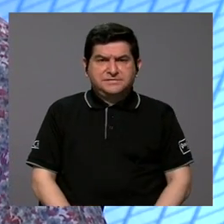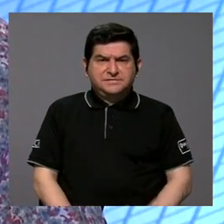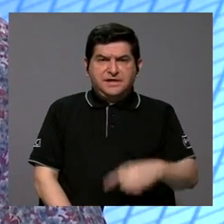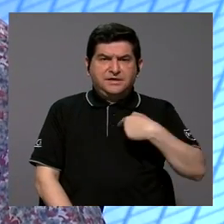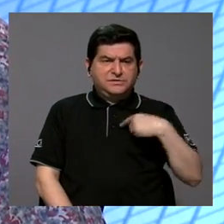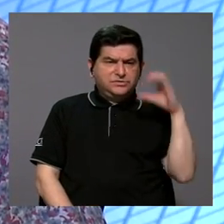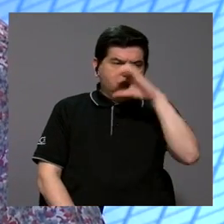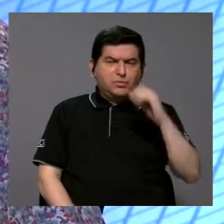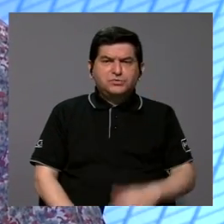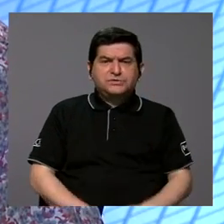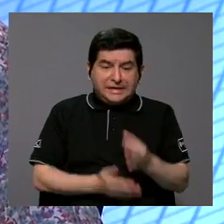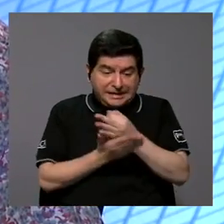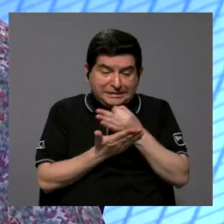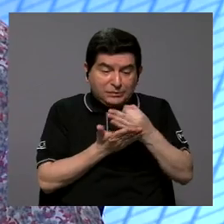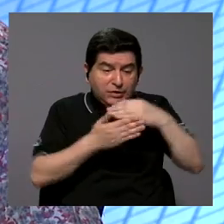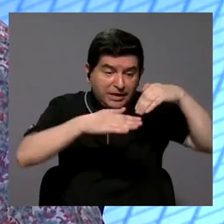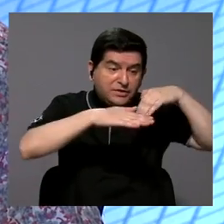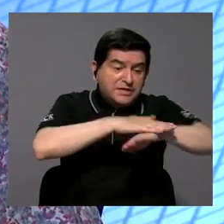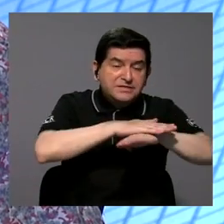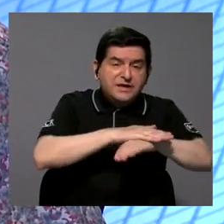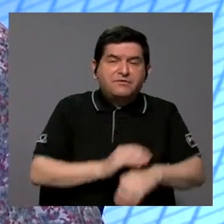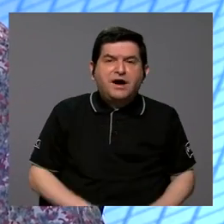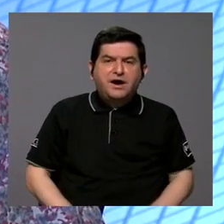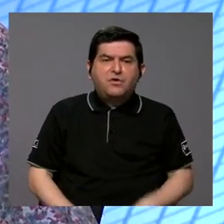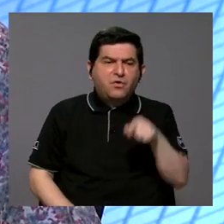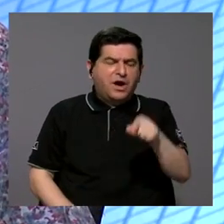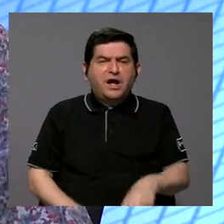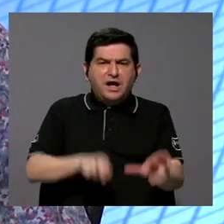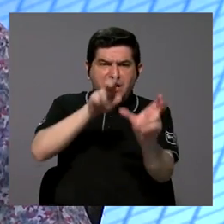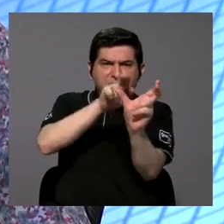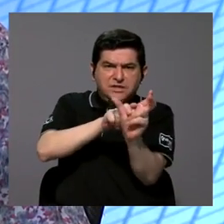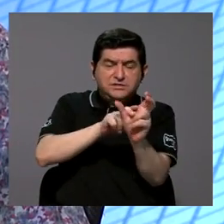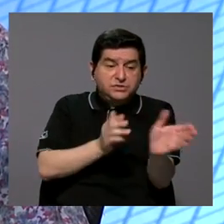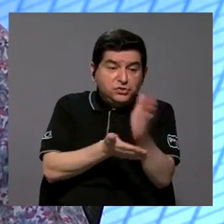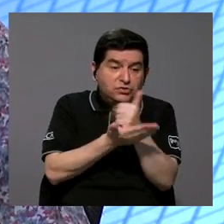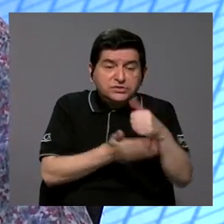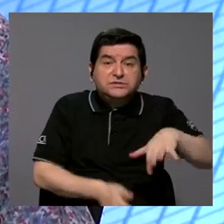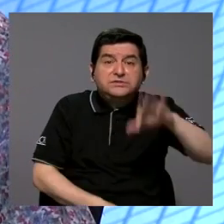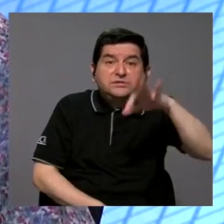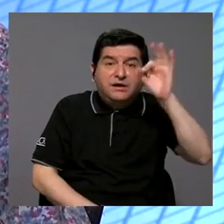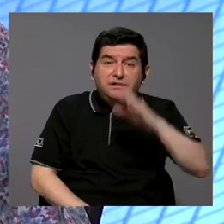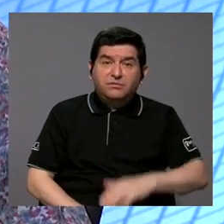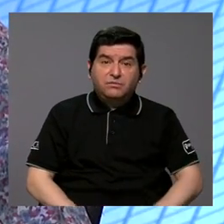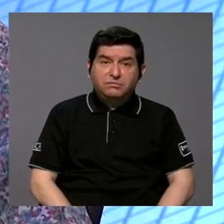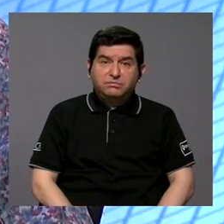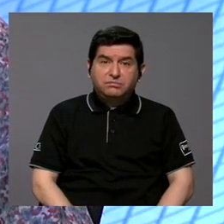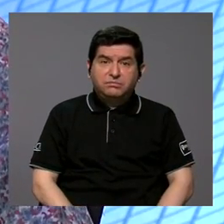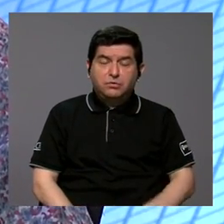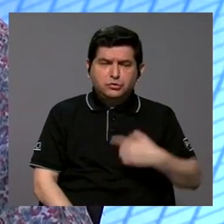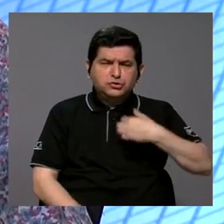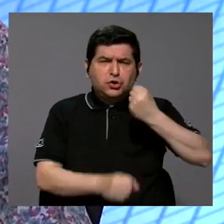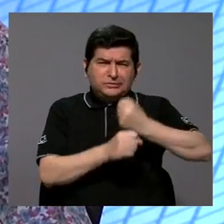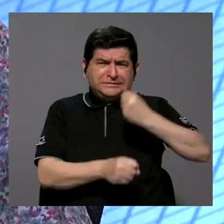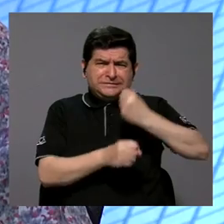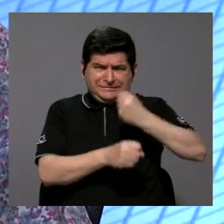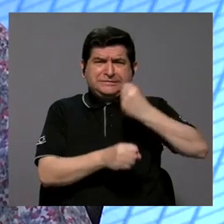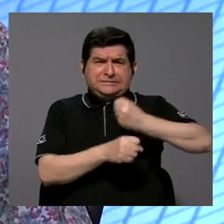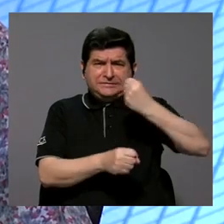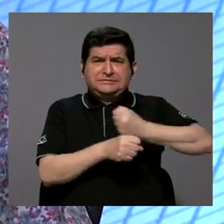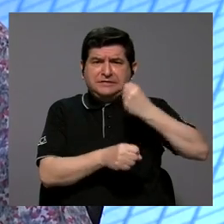buscaba monedas debajo del sillón, ¿verdad?, a ver si había cabido algo. Y agarré trabajos,